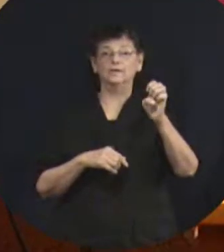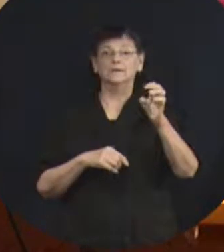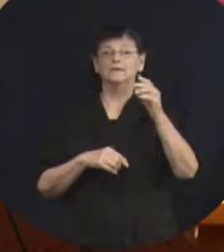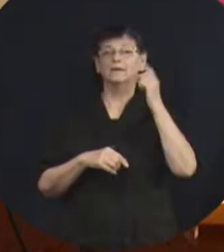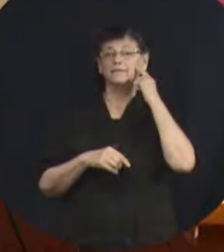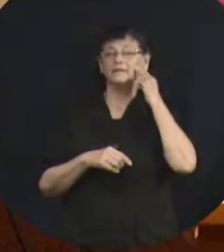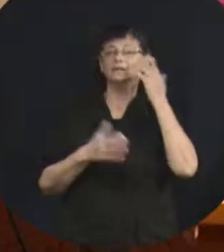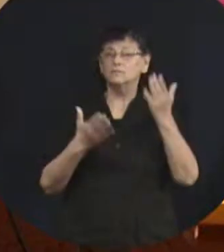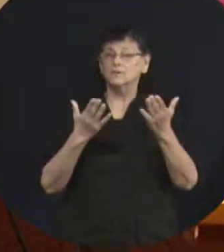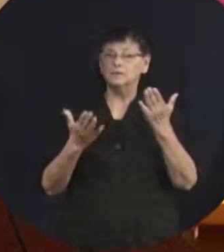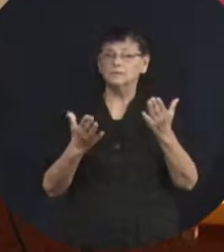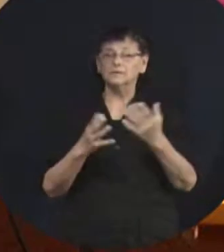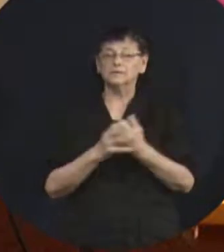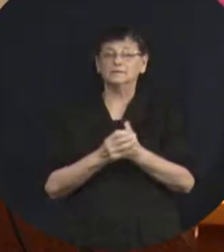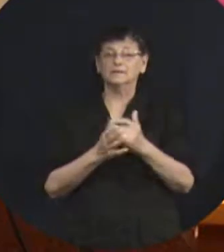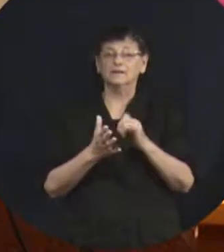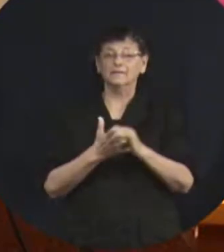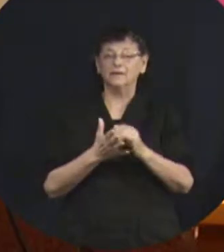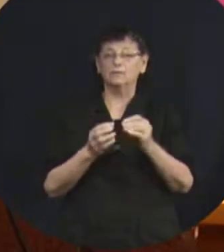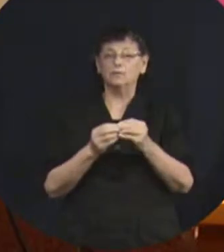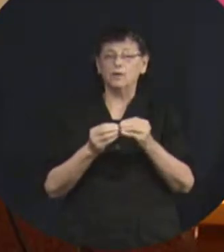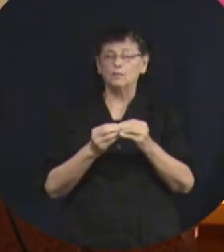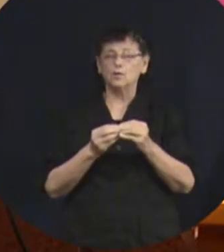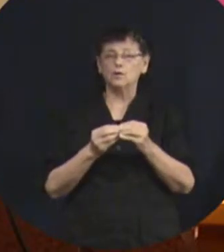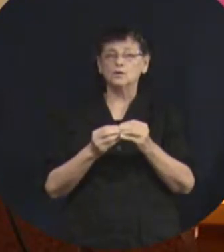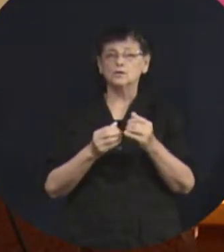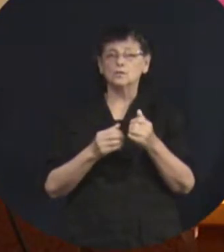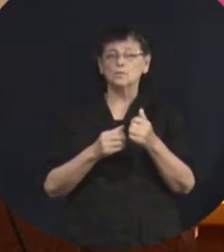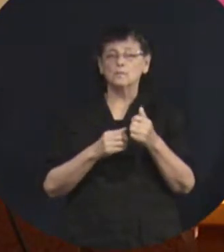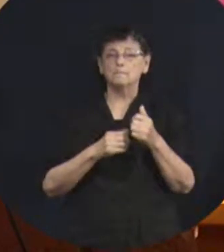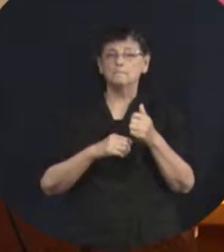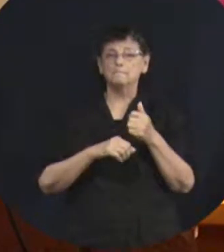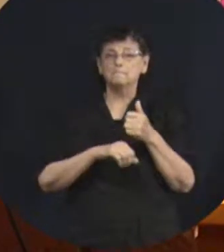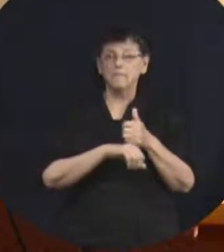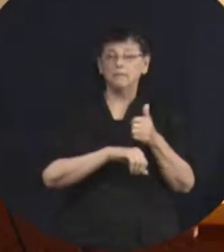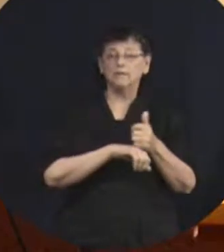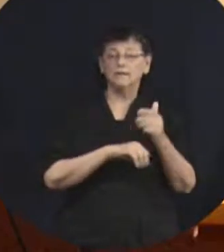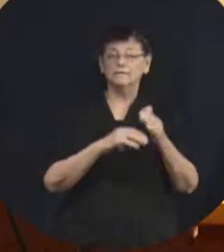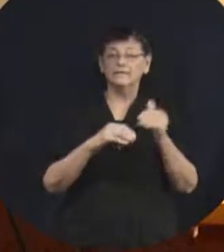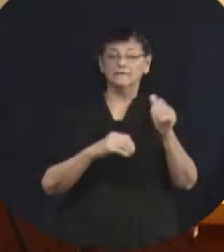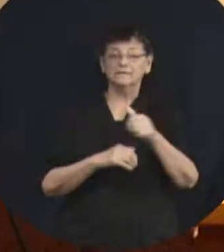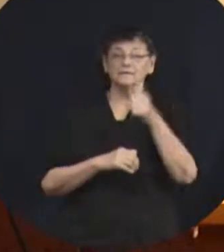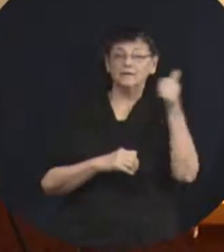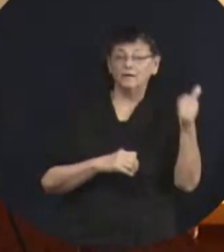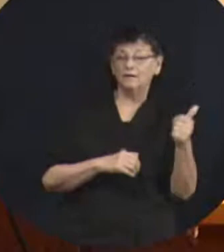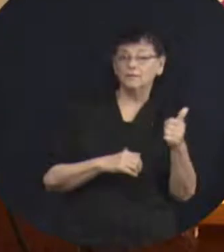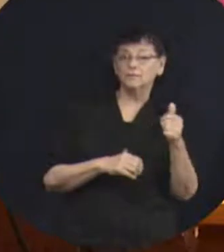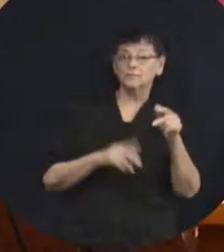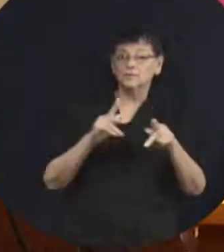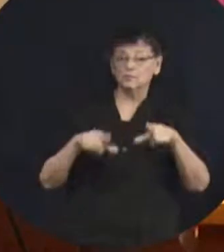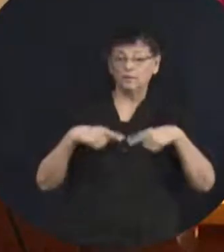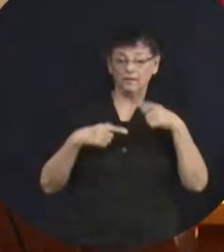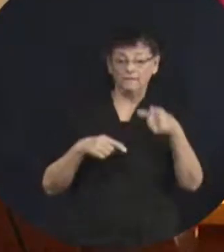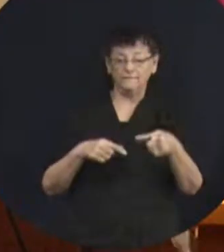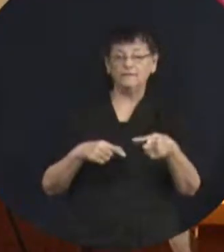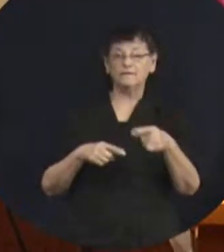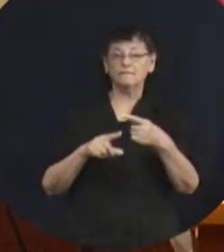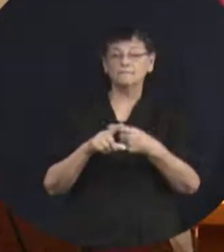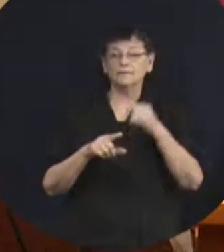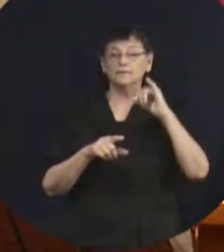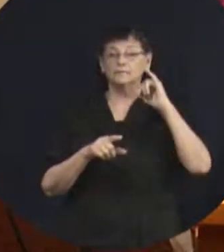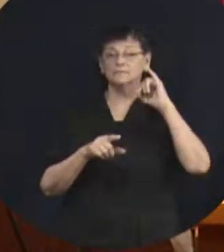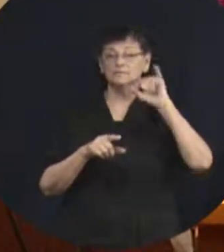¿piensan acaso que eran más culpables que todos los demás habitantes de